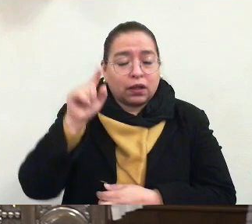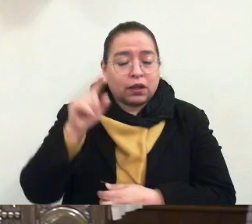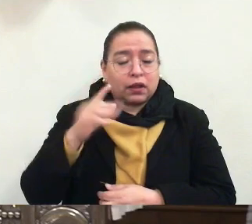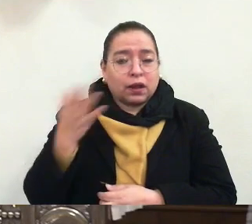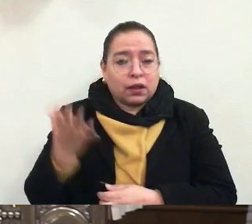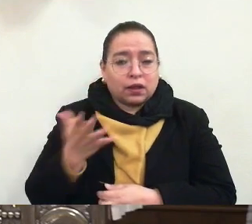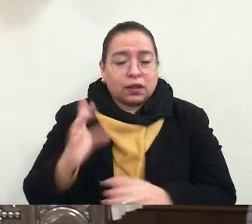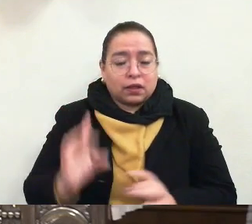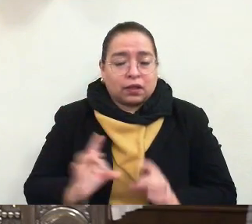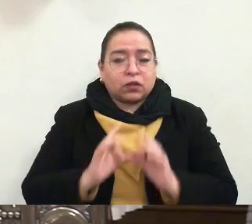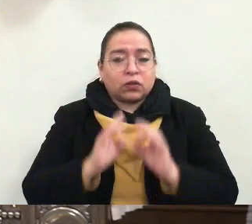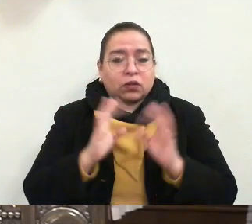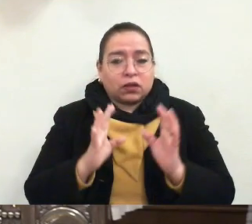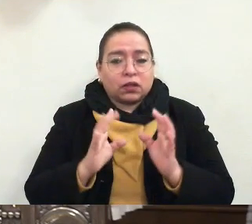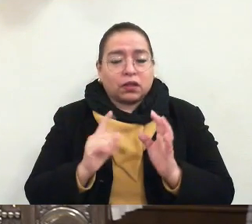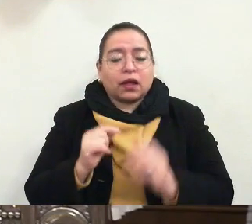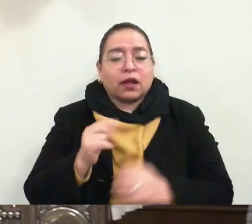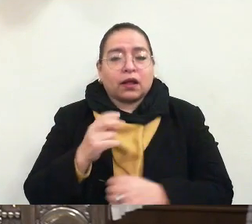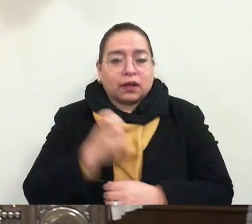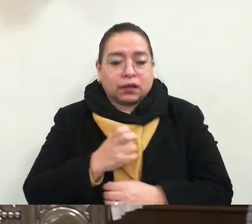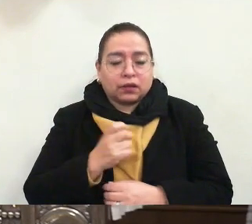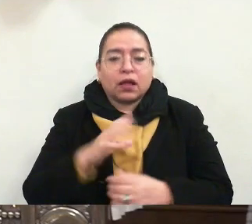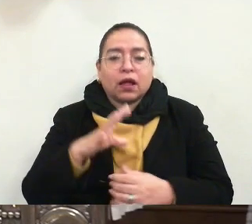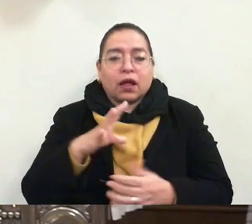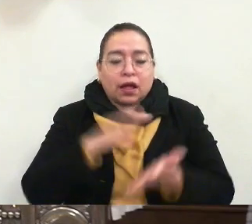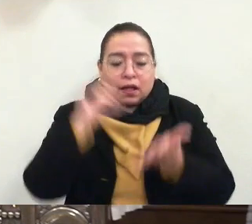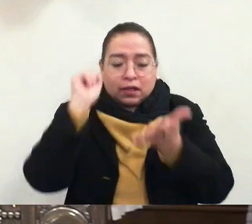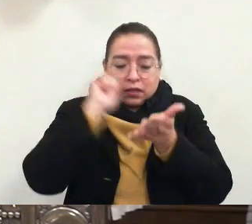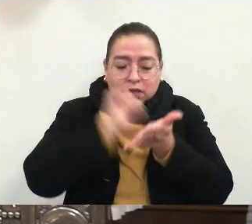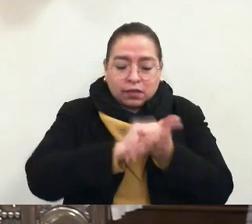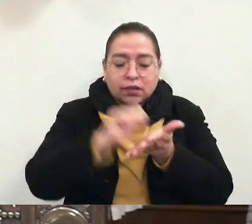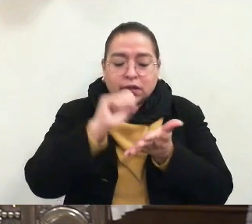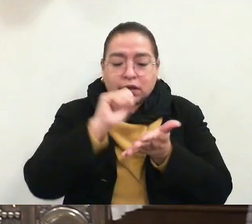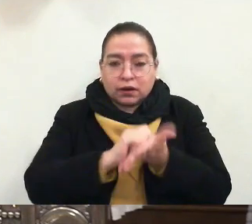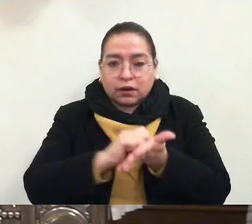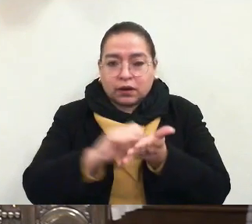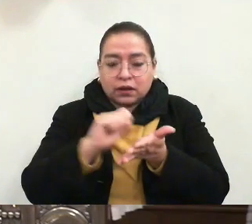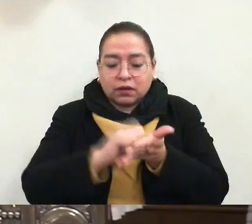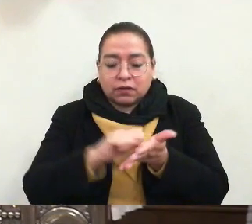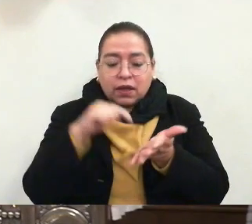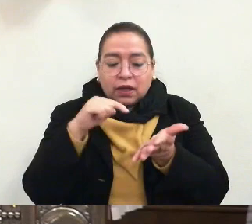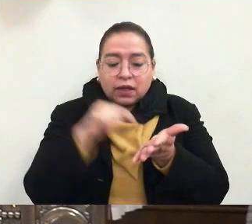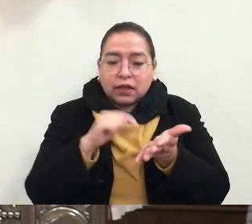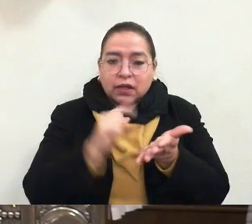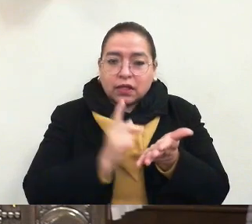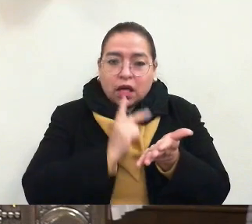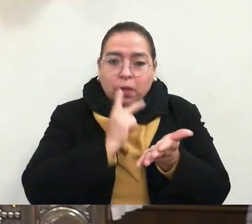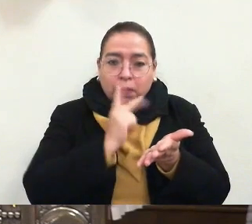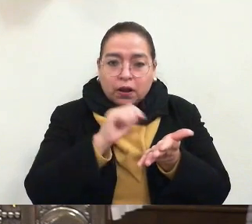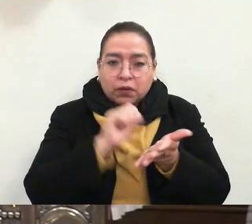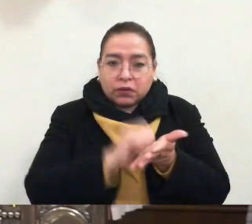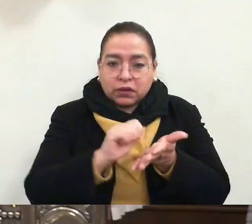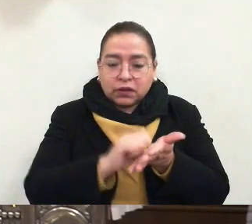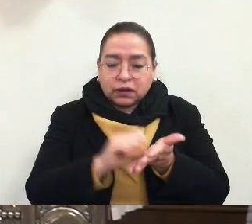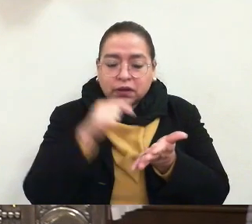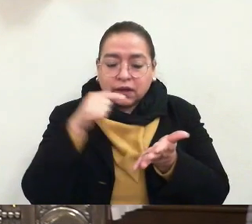La palabra del Señor es así como una luz que ilumina el camino,